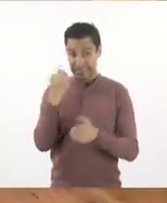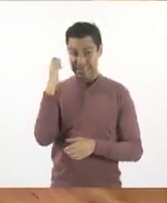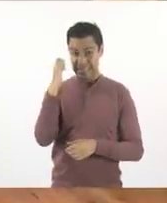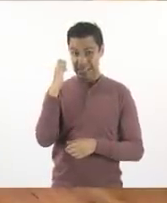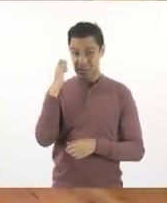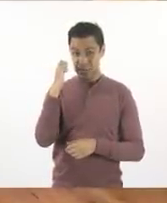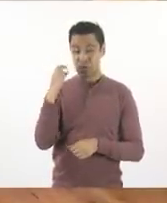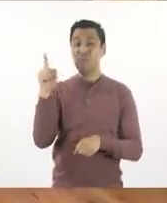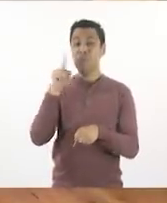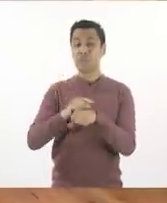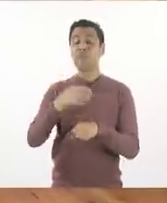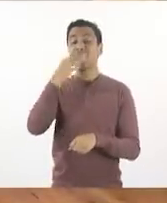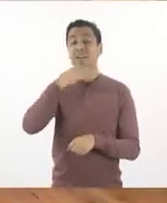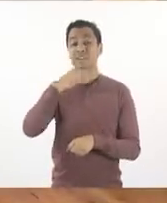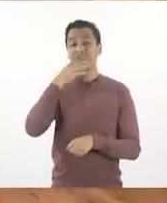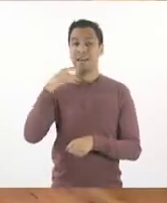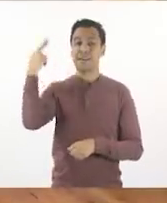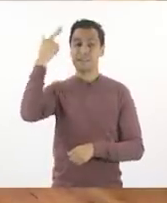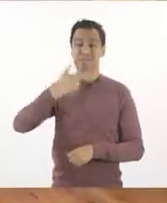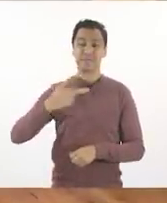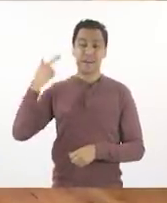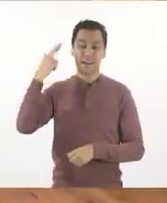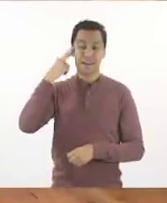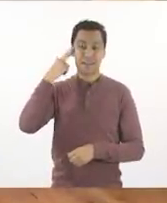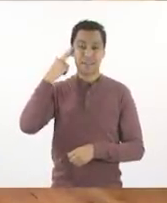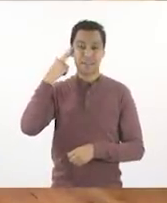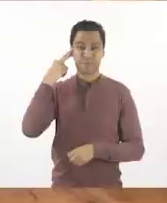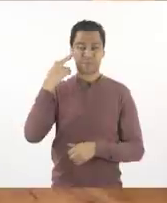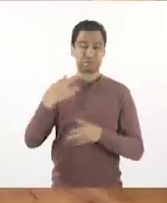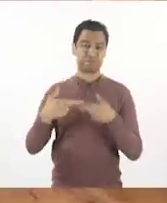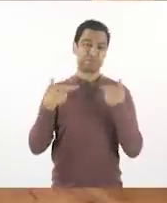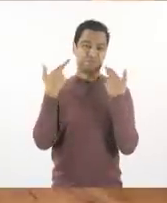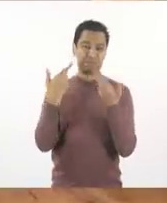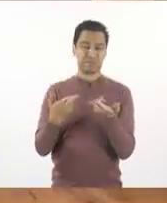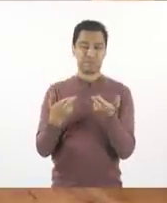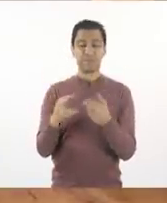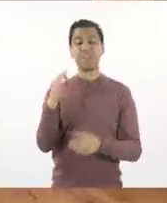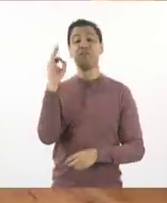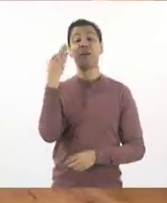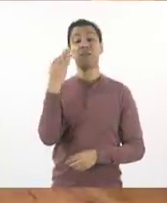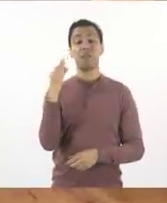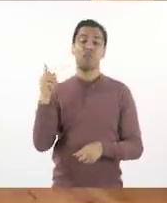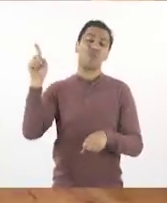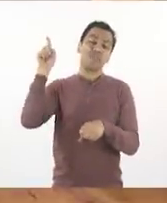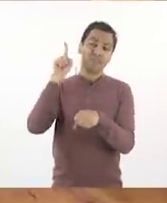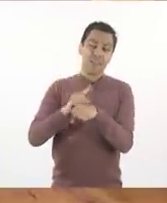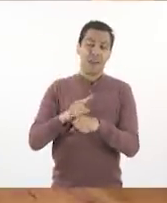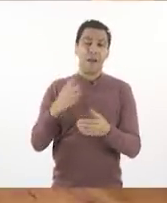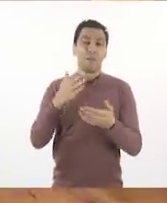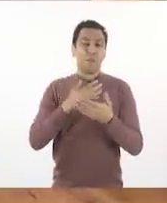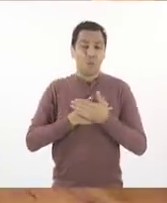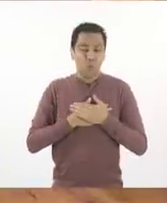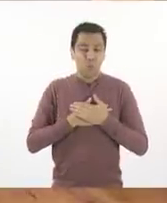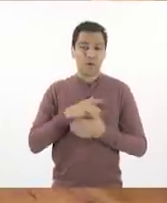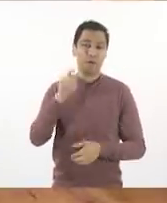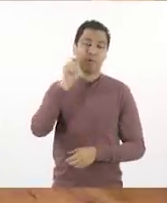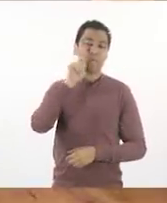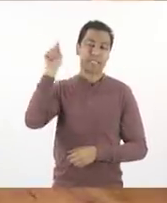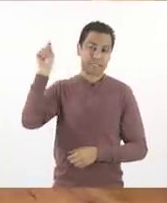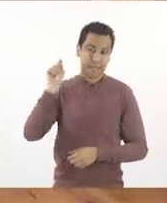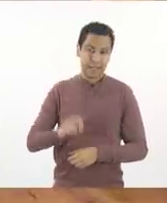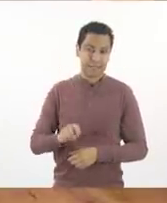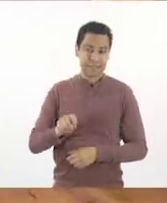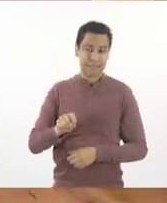Sí. En febrero. ¿Febrero? En febrero es Día del Amor y la Amistad. Hay otro día también importante. ¿Cuál